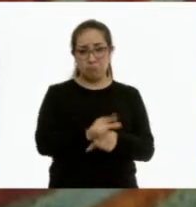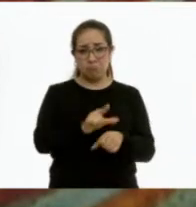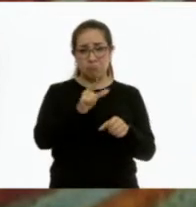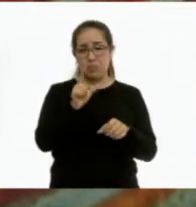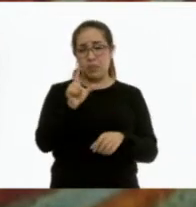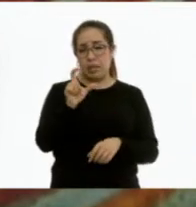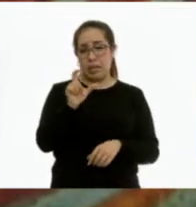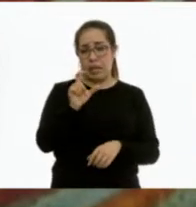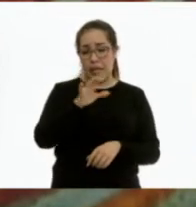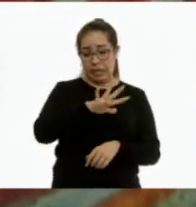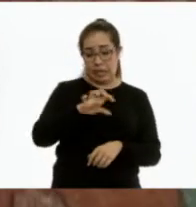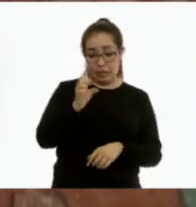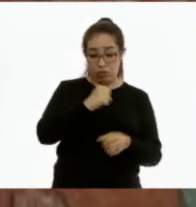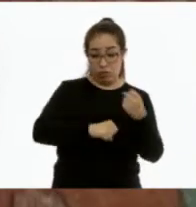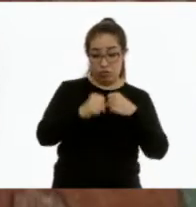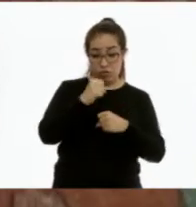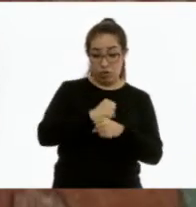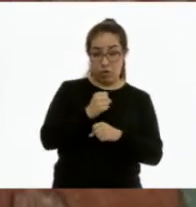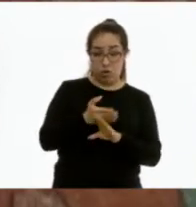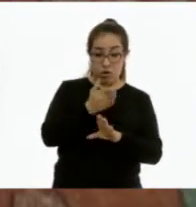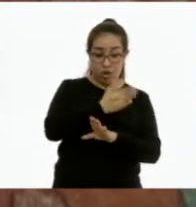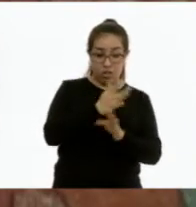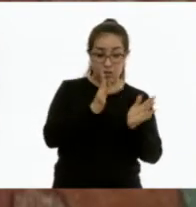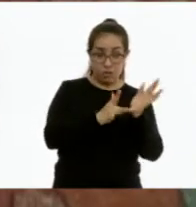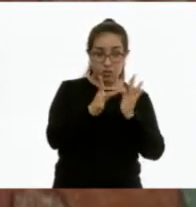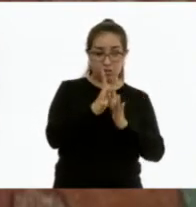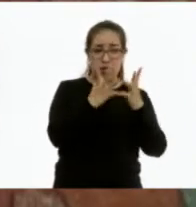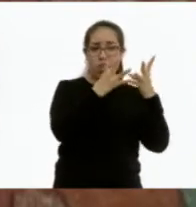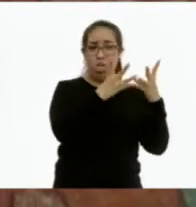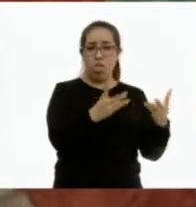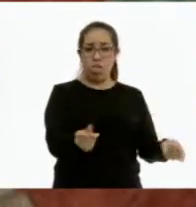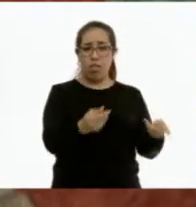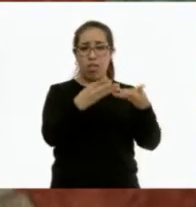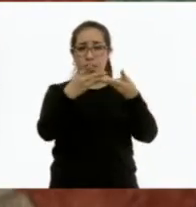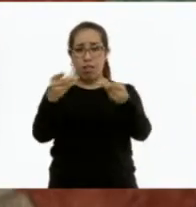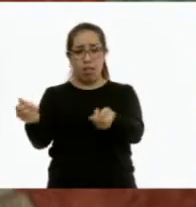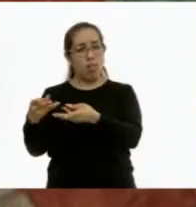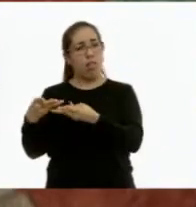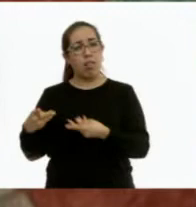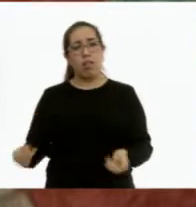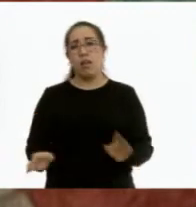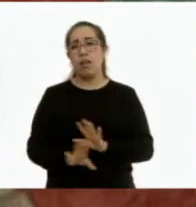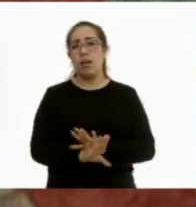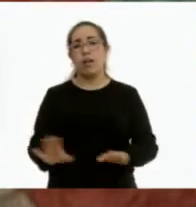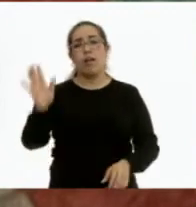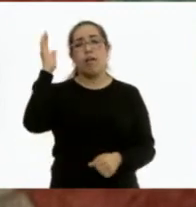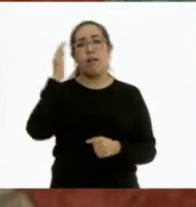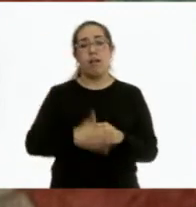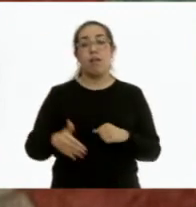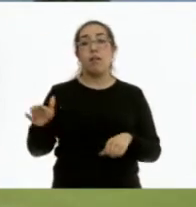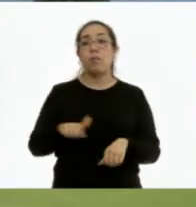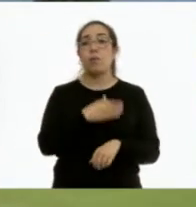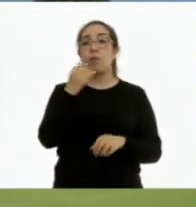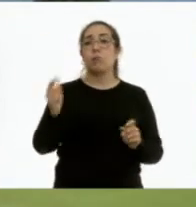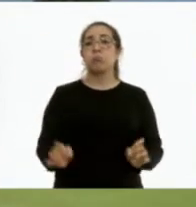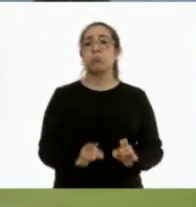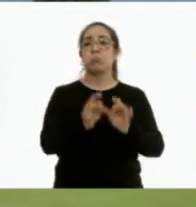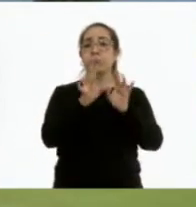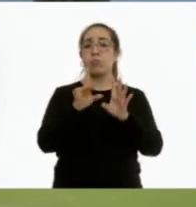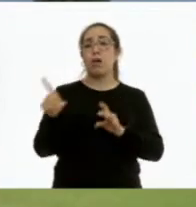a.C., cuando al parecer, por un acuerdo entre los diversos grupos que habitaban el valle de Oaxaca, surgió Monte